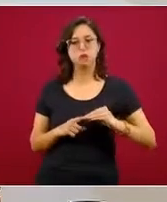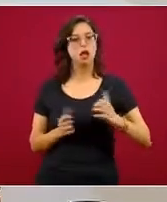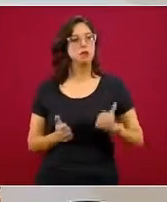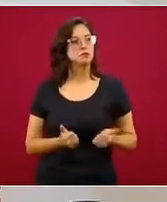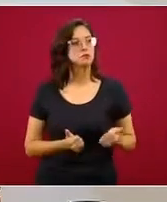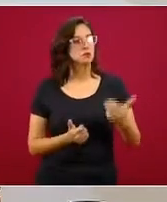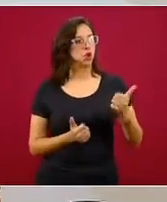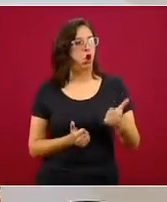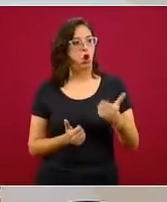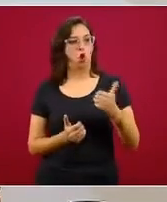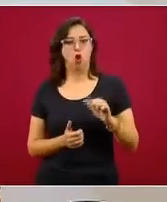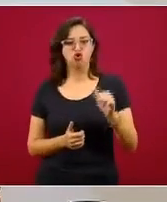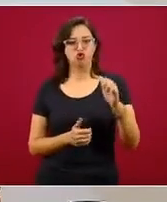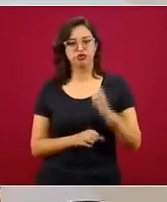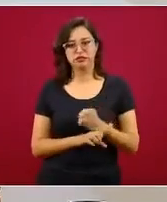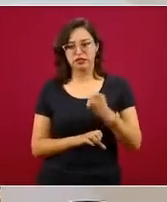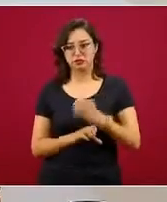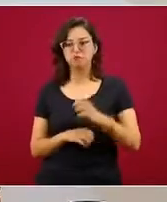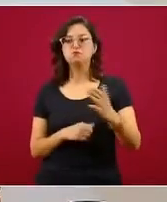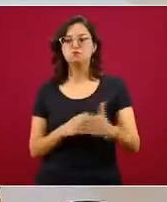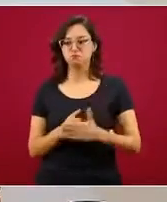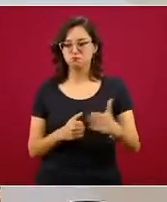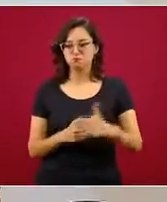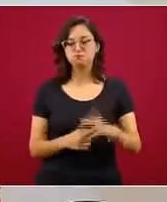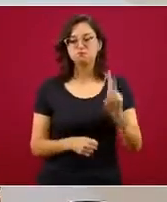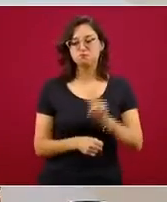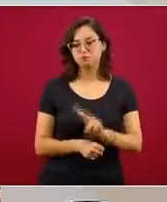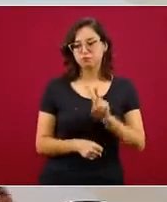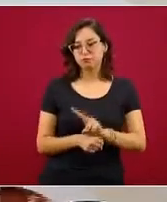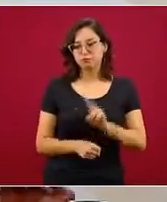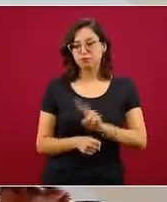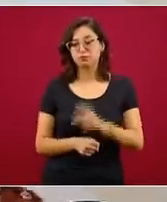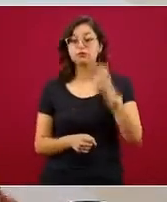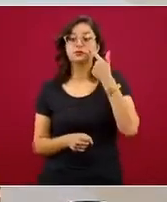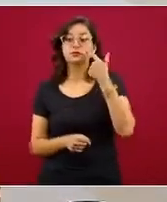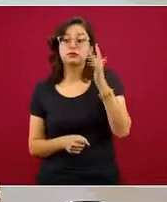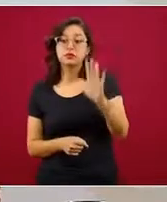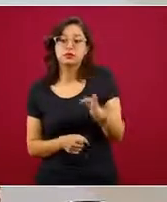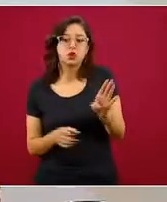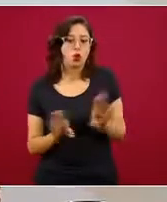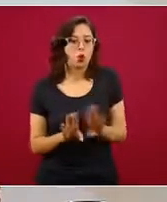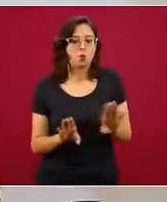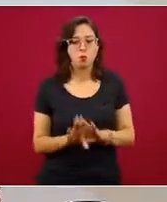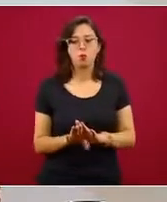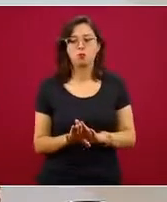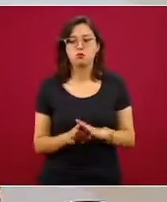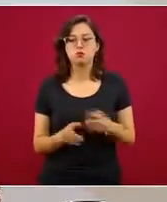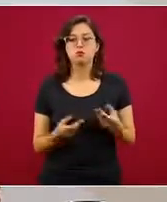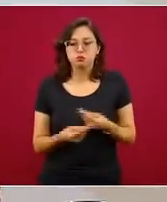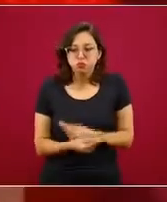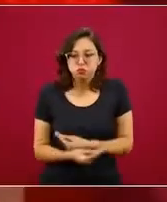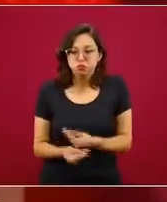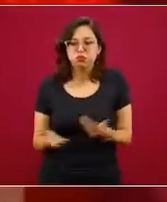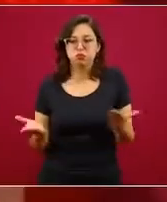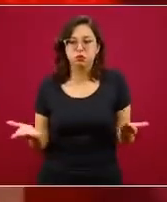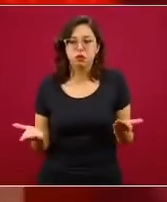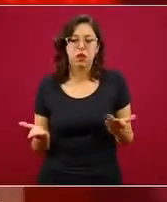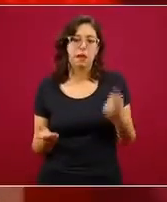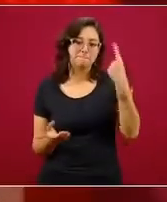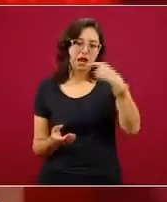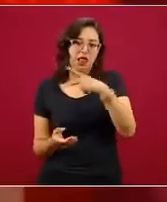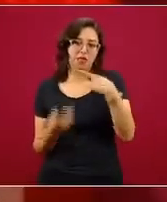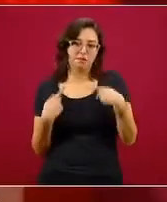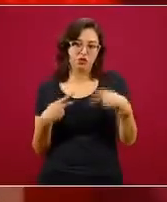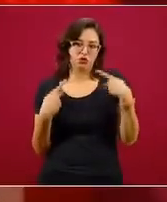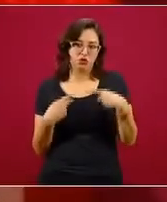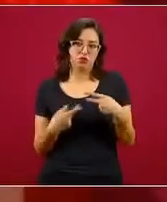estados que iniciarían con este programa, y estamos buscando la manera de facilitar la disponibilidad de pulsoxímetros